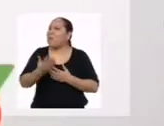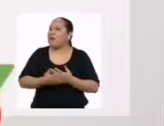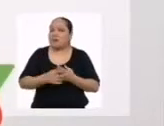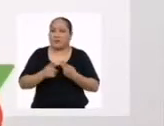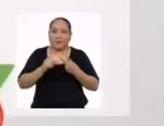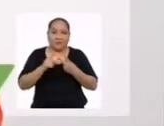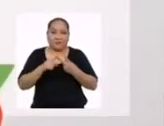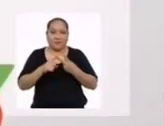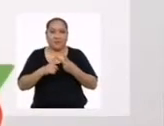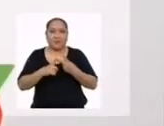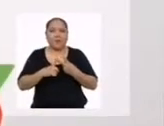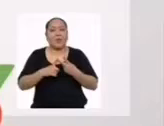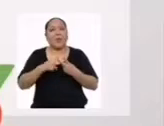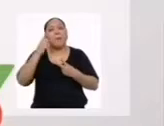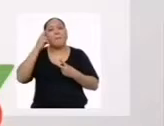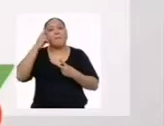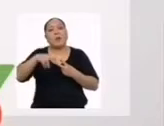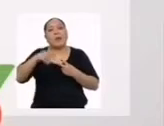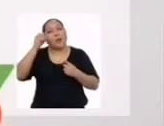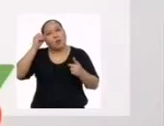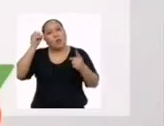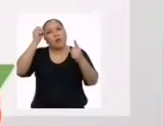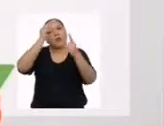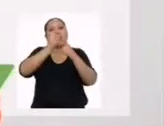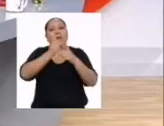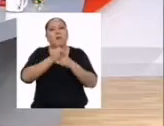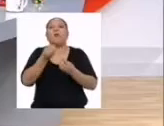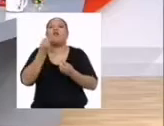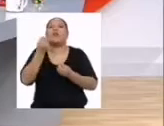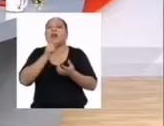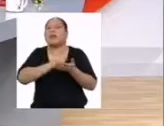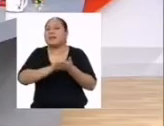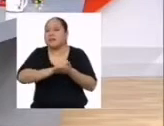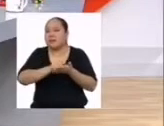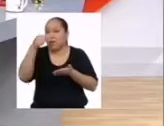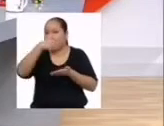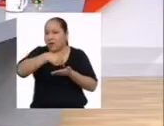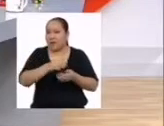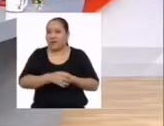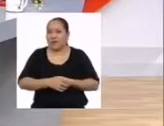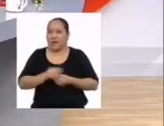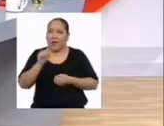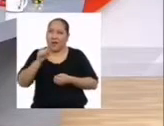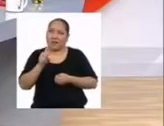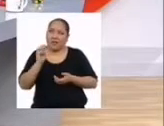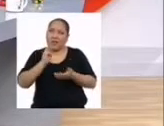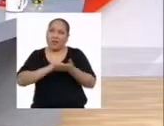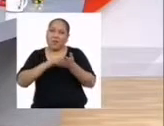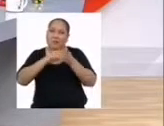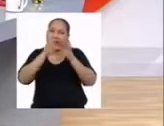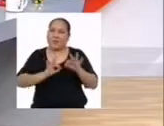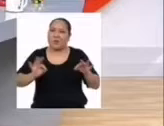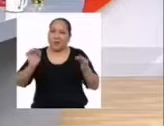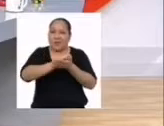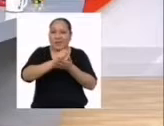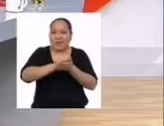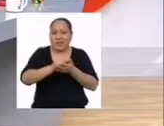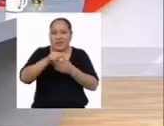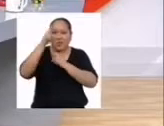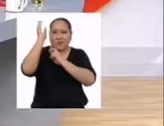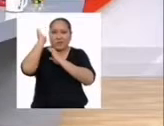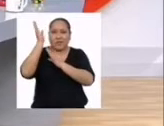es definir el propósito. ¿Para qué escribo lo que escribo? Como el principal rol de un texto expositivo